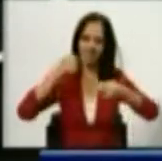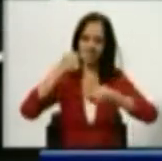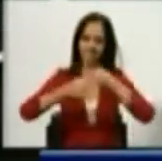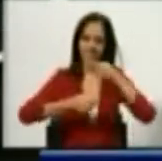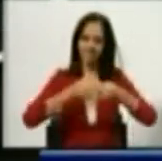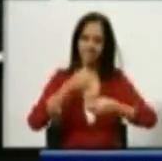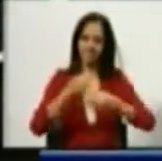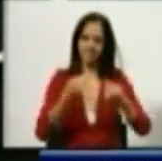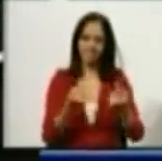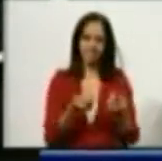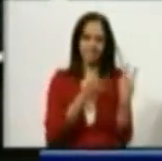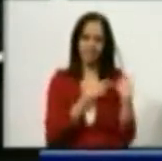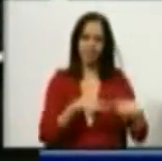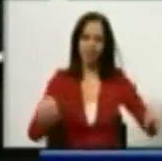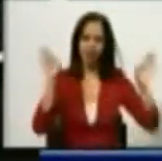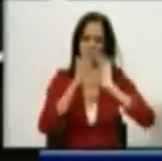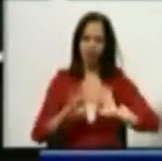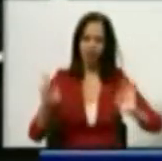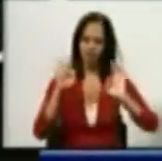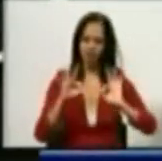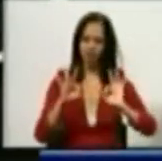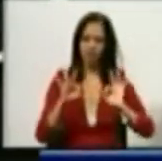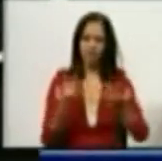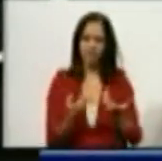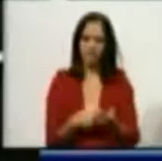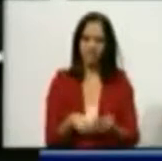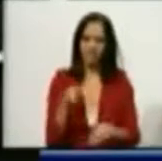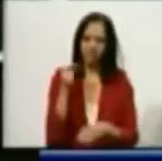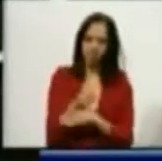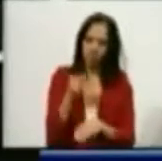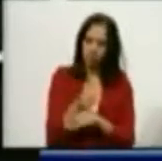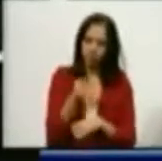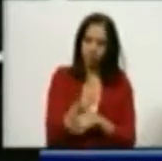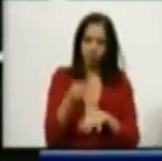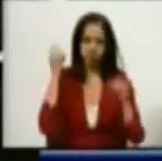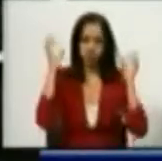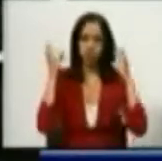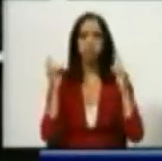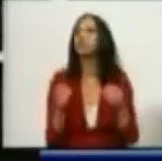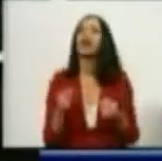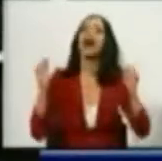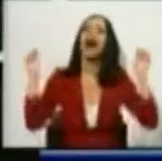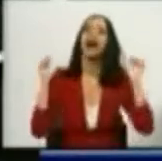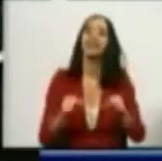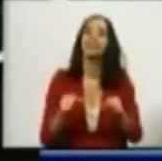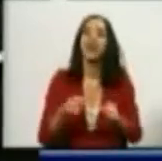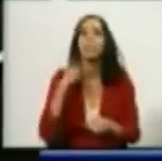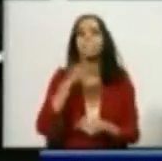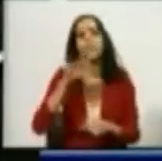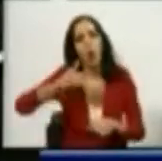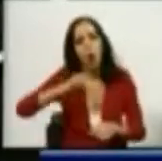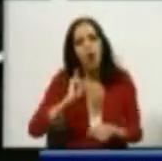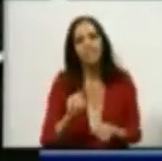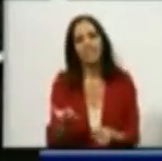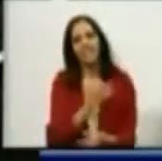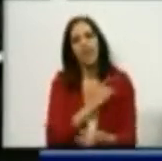irresponsabilidad y de la y del chantaje del auto chantaje tiene que haber aquí políticos que quieran más al país que